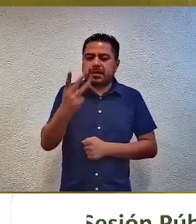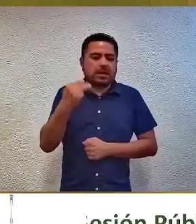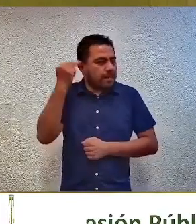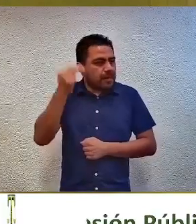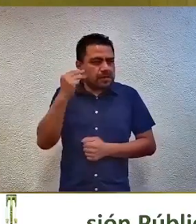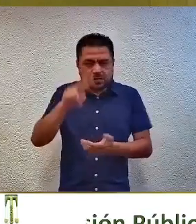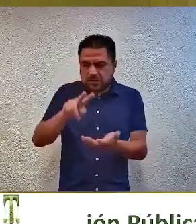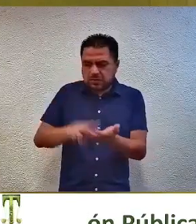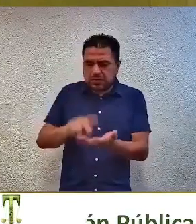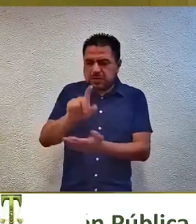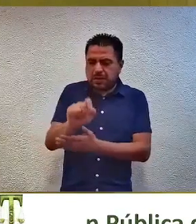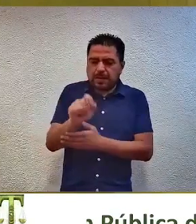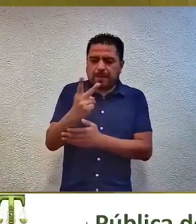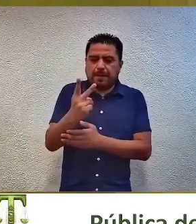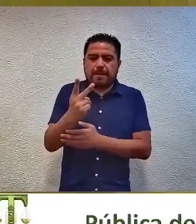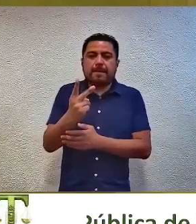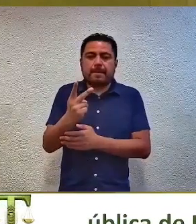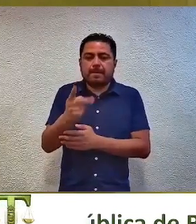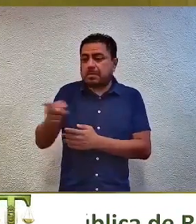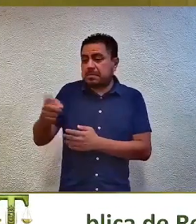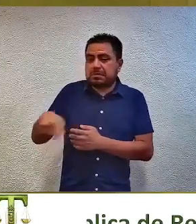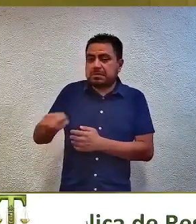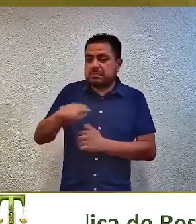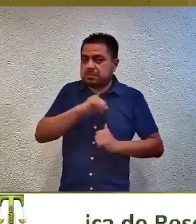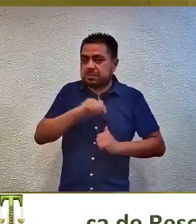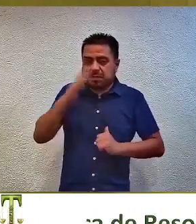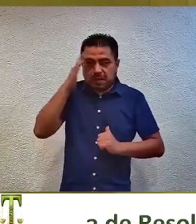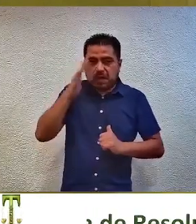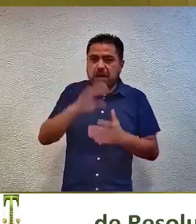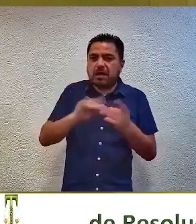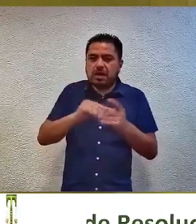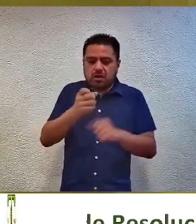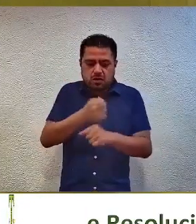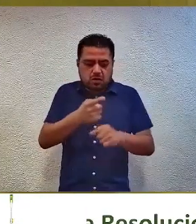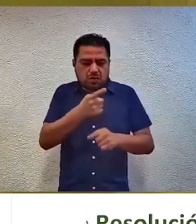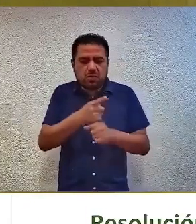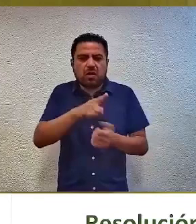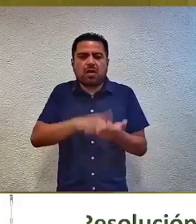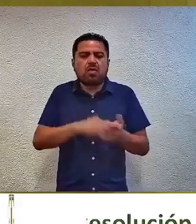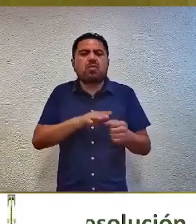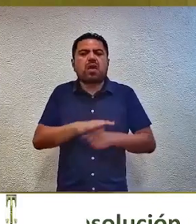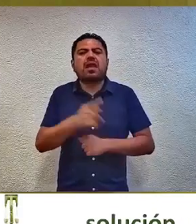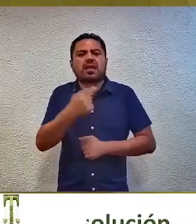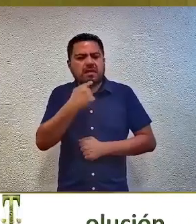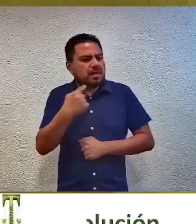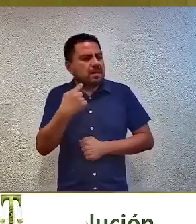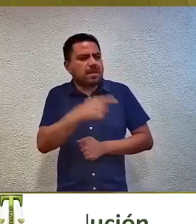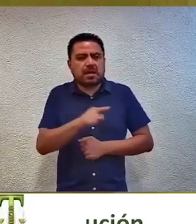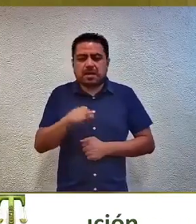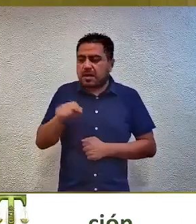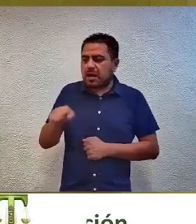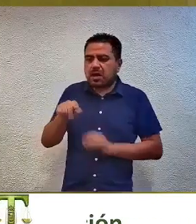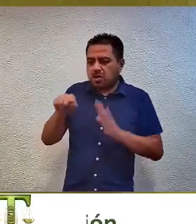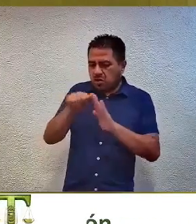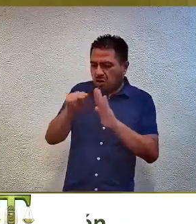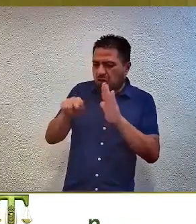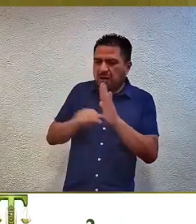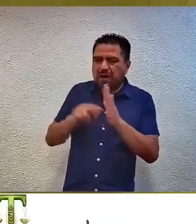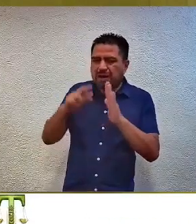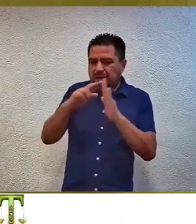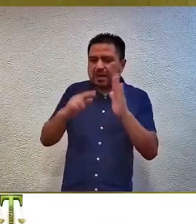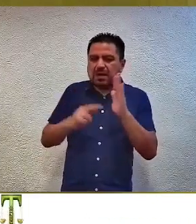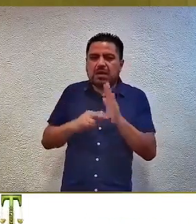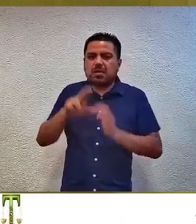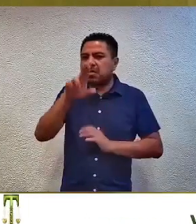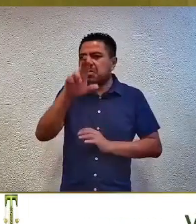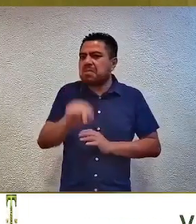2022, las y los actores aducen para justificar la oportunidad de la presentación de su demanda que la porción normativa de dicho reglamento no ha